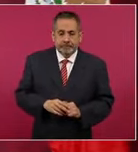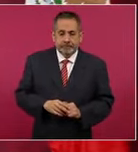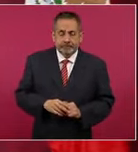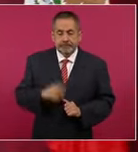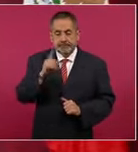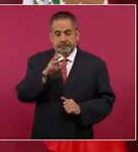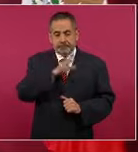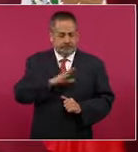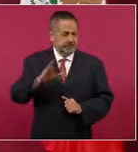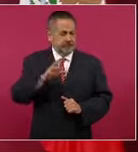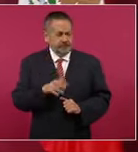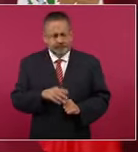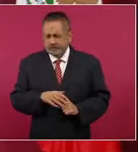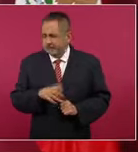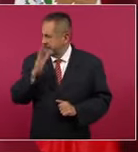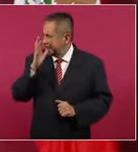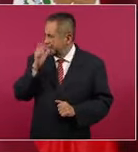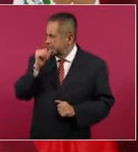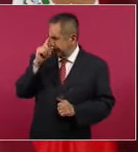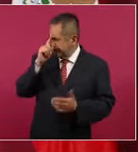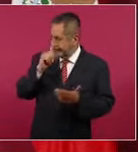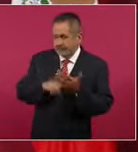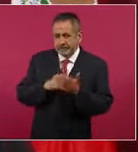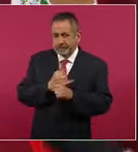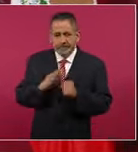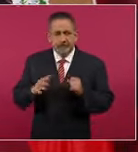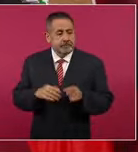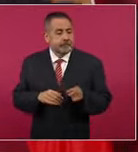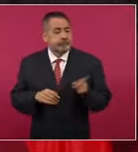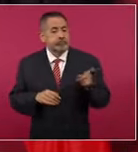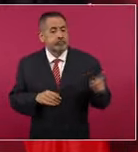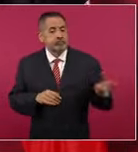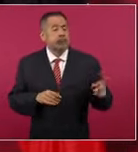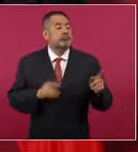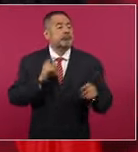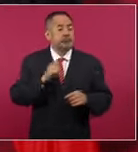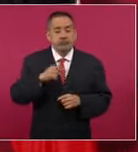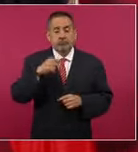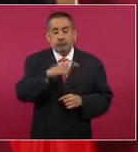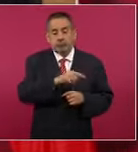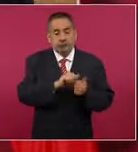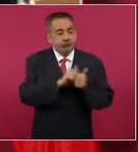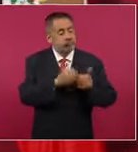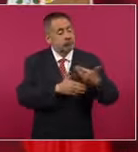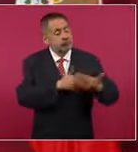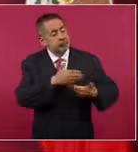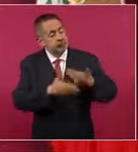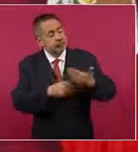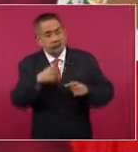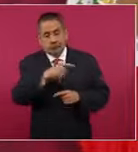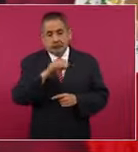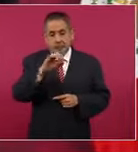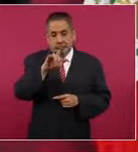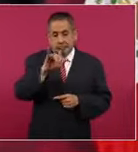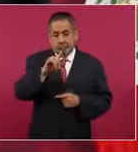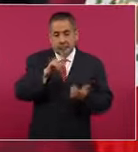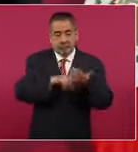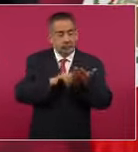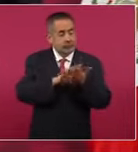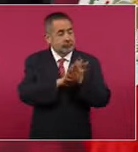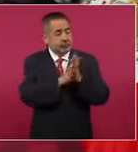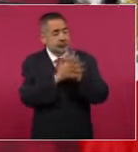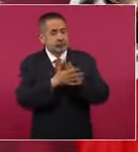increíble, inaudito, es que llega a convertirse en el líder de